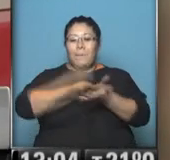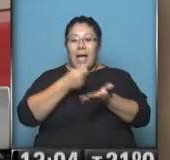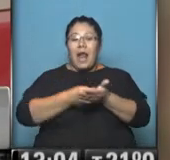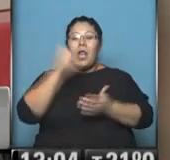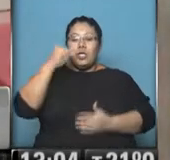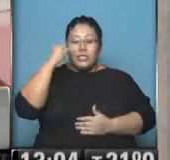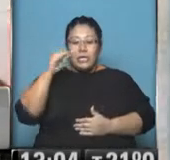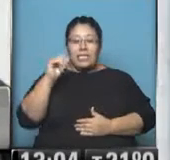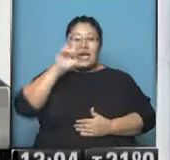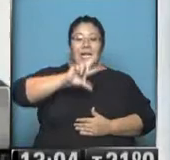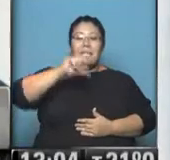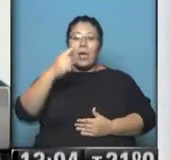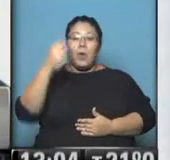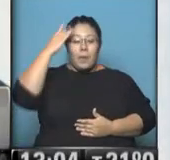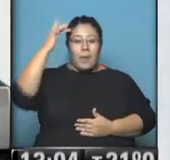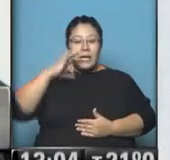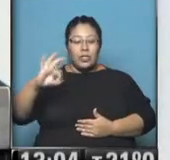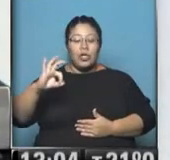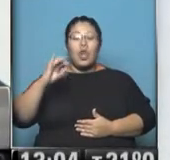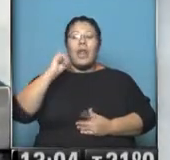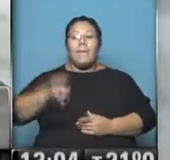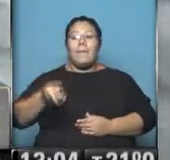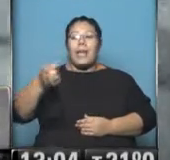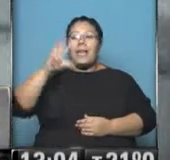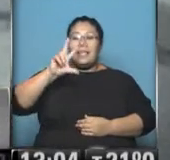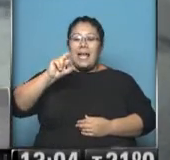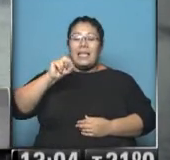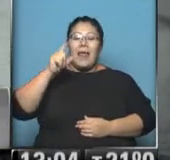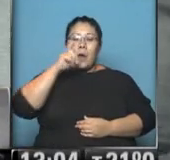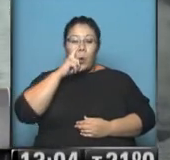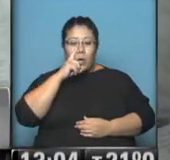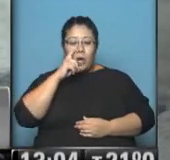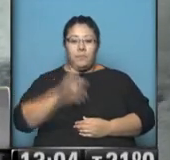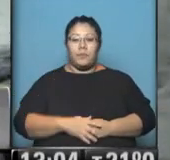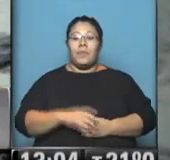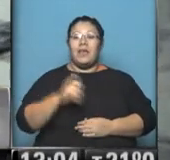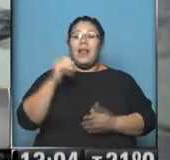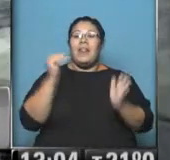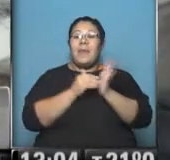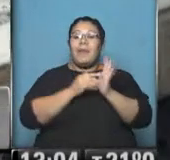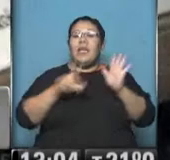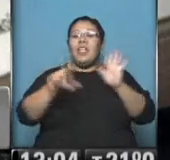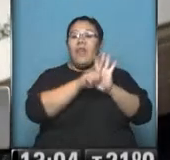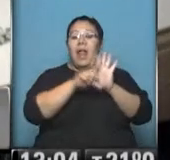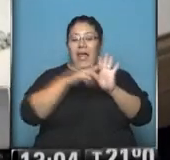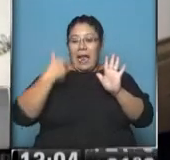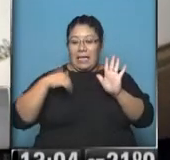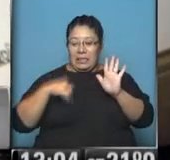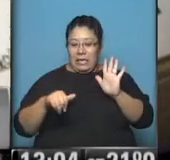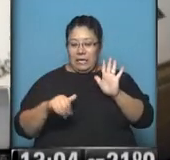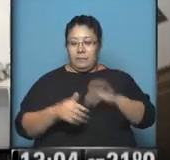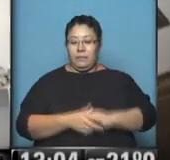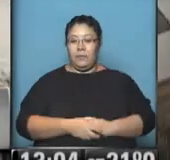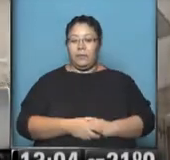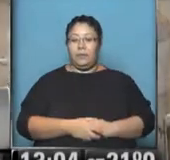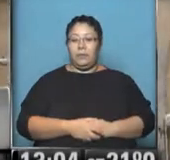31 de marzo y del 30 de junio, que dependan de la ley argentina, aunque esta venia